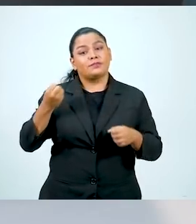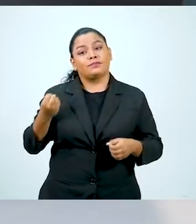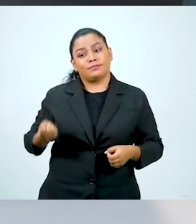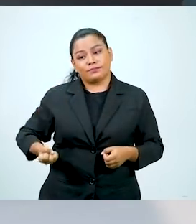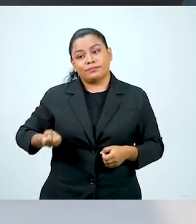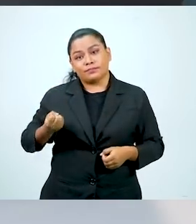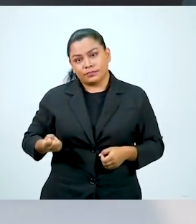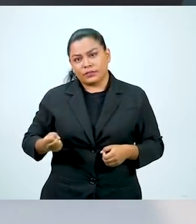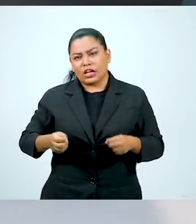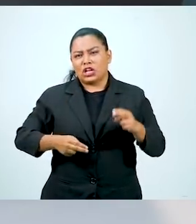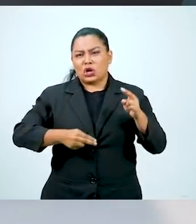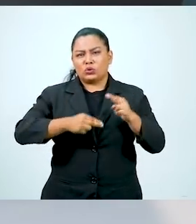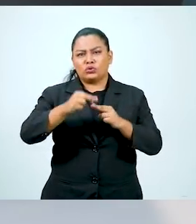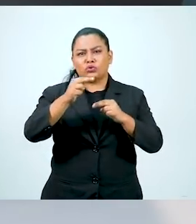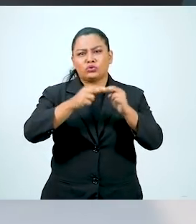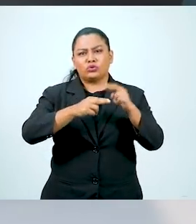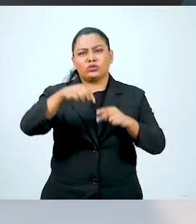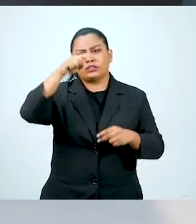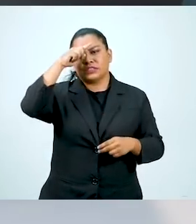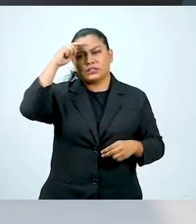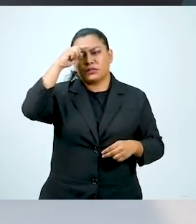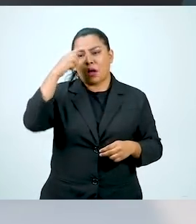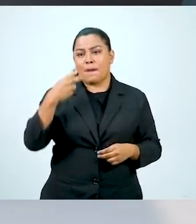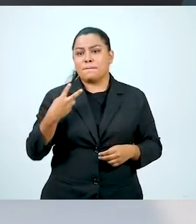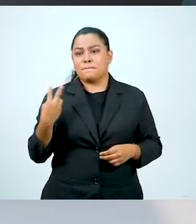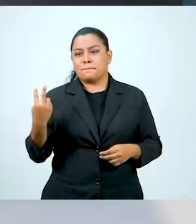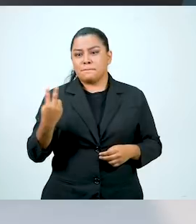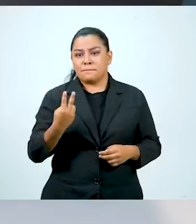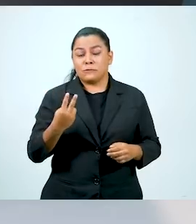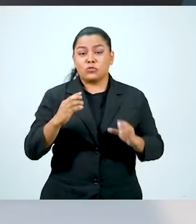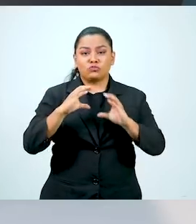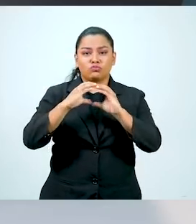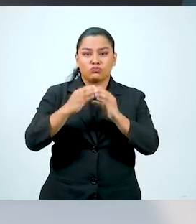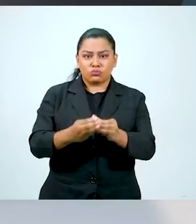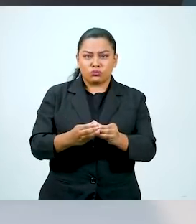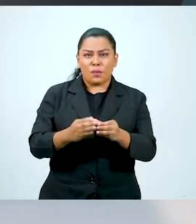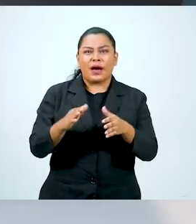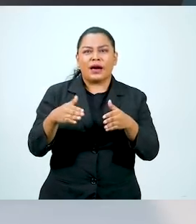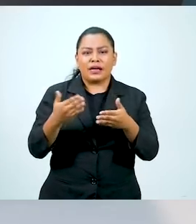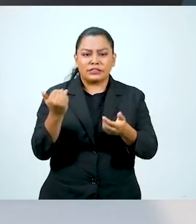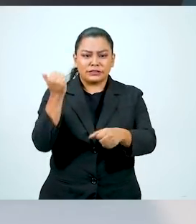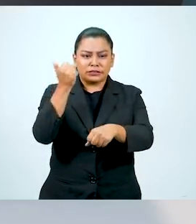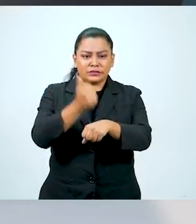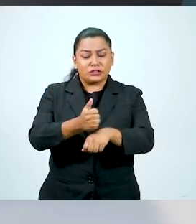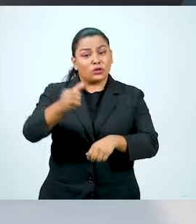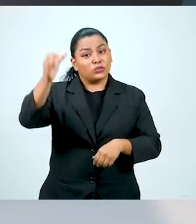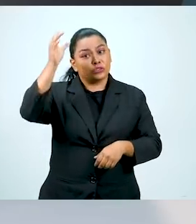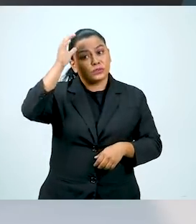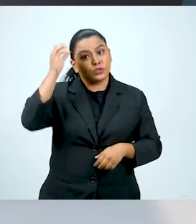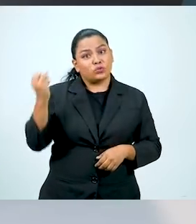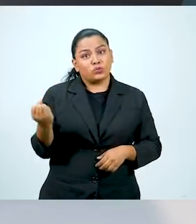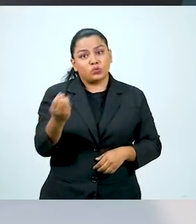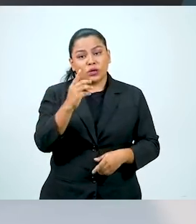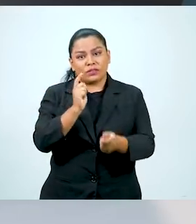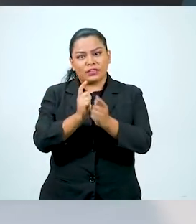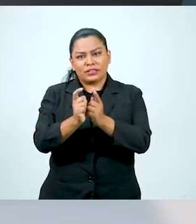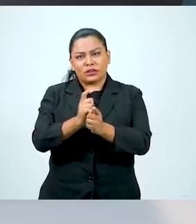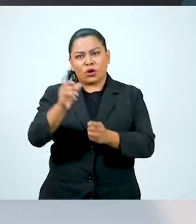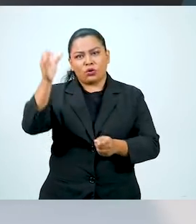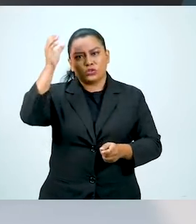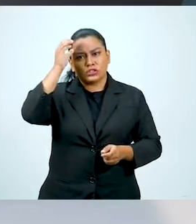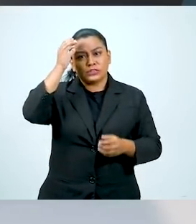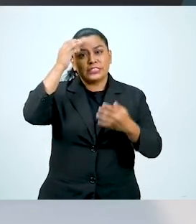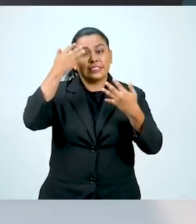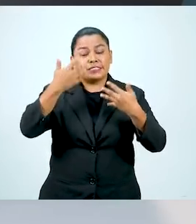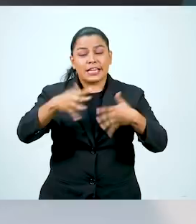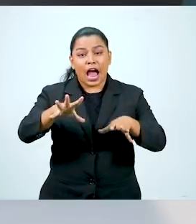la construcción se trabaja en pares y en equipos para establecer los conocimientos nuevos y la relación con los